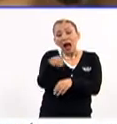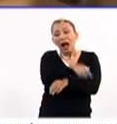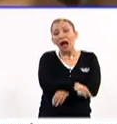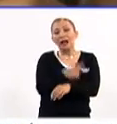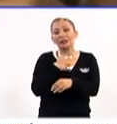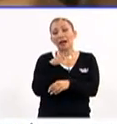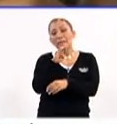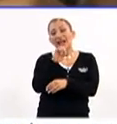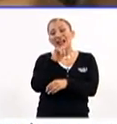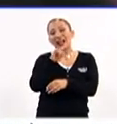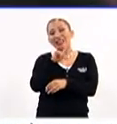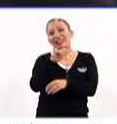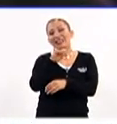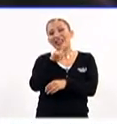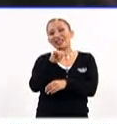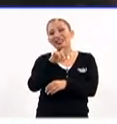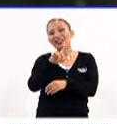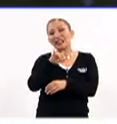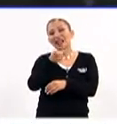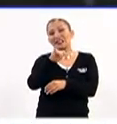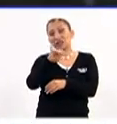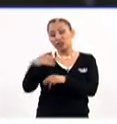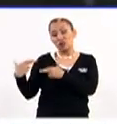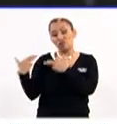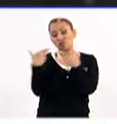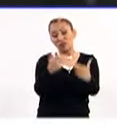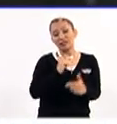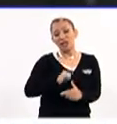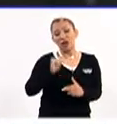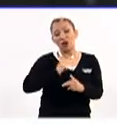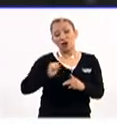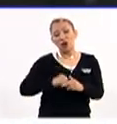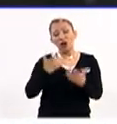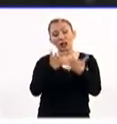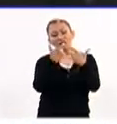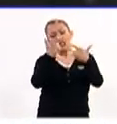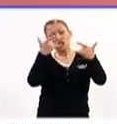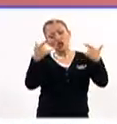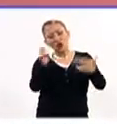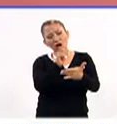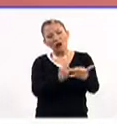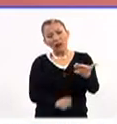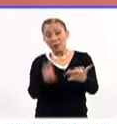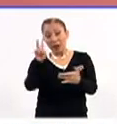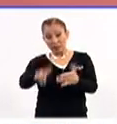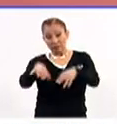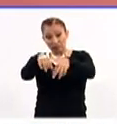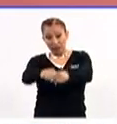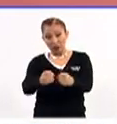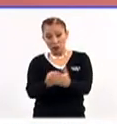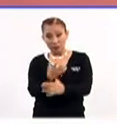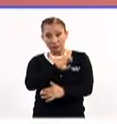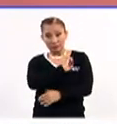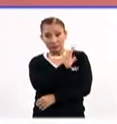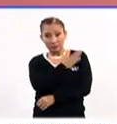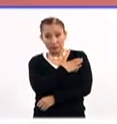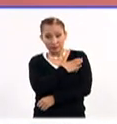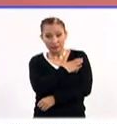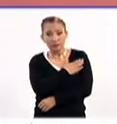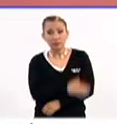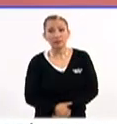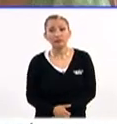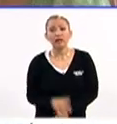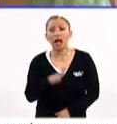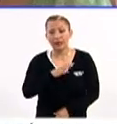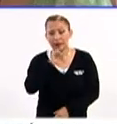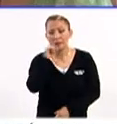es Bernal Díaz del Castillo, quien legó para siglos su monumental Historia verdadera de la conquista de la Nueva España.